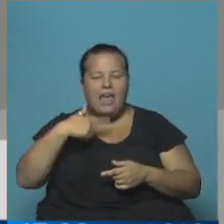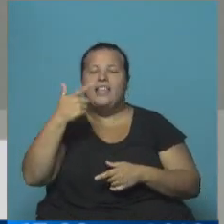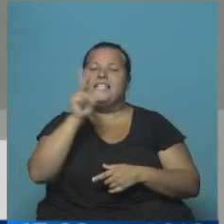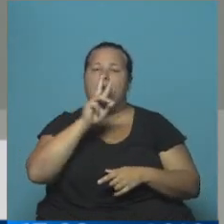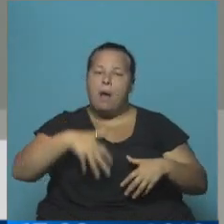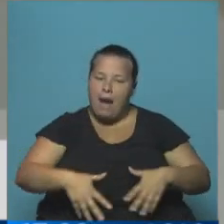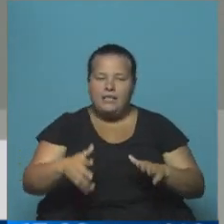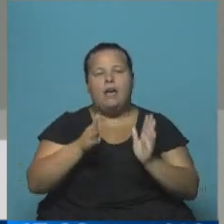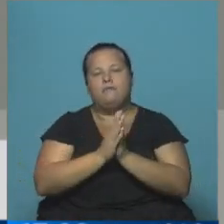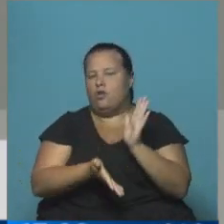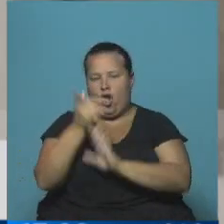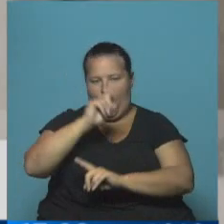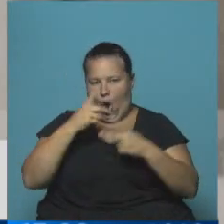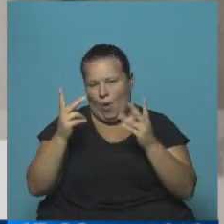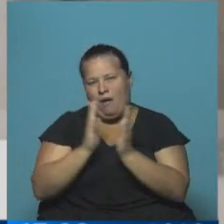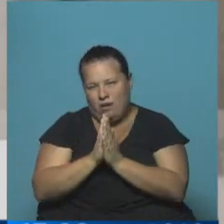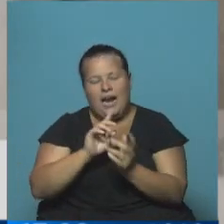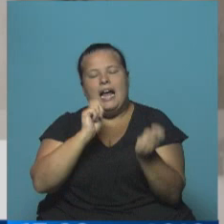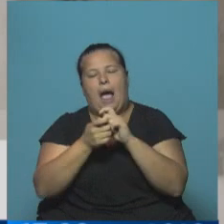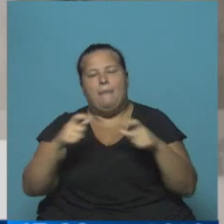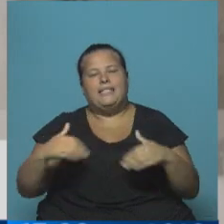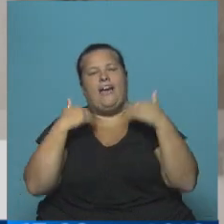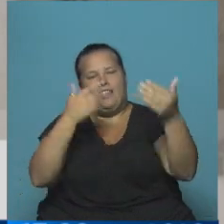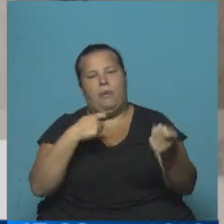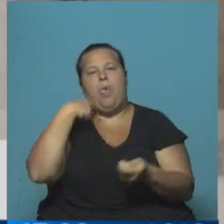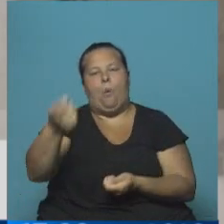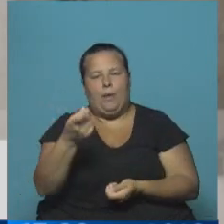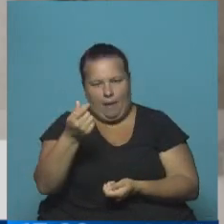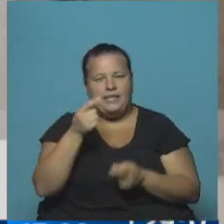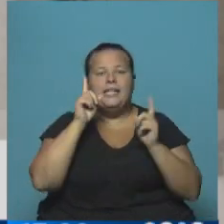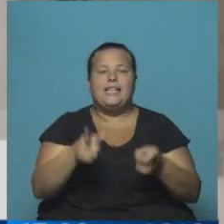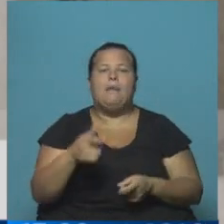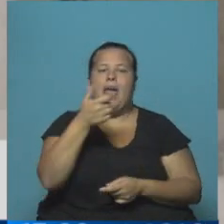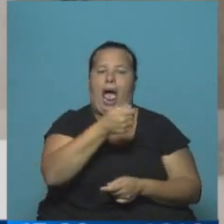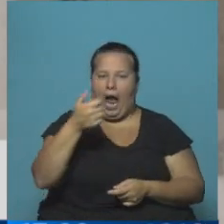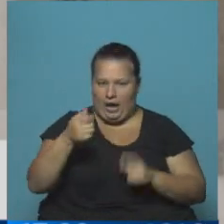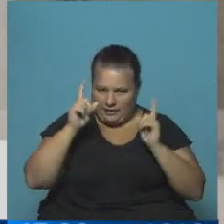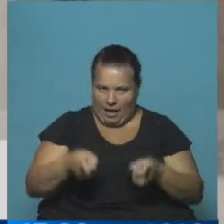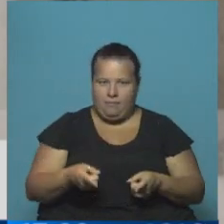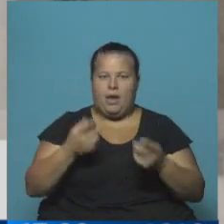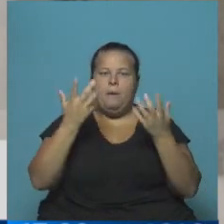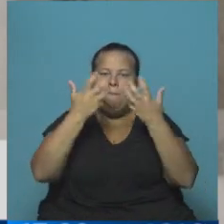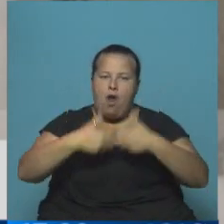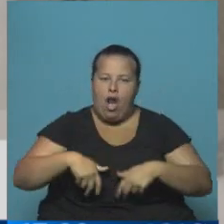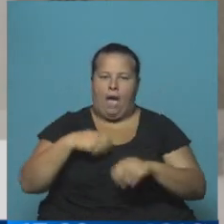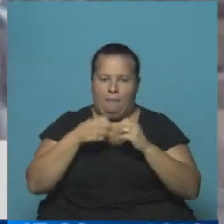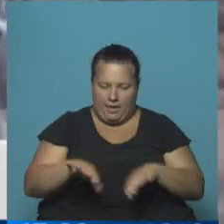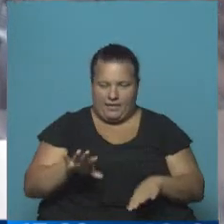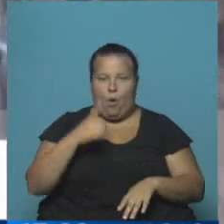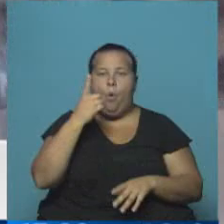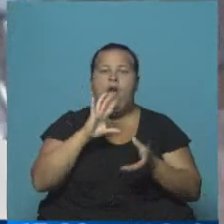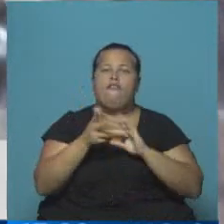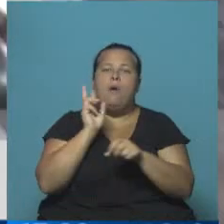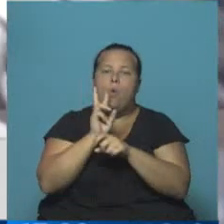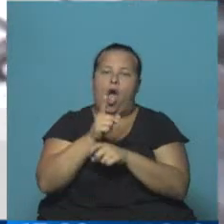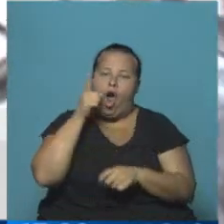a las mujeres embarazadas que mejor no viajen que les cambian el pasaje les devuelven la pl inclusive tambén aerolíneas argentinas ha puesto un programa en marcha una de las medidas de